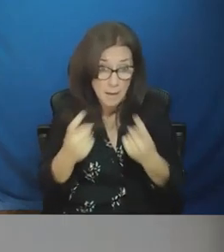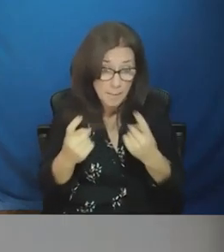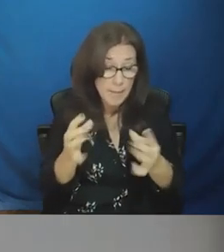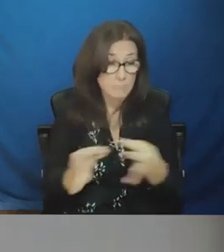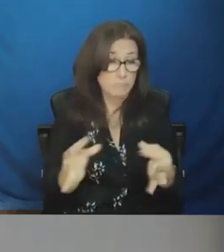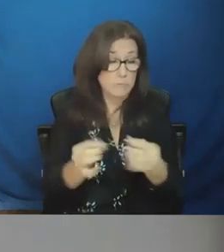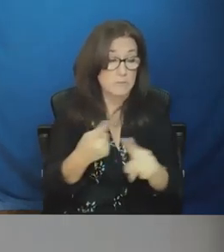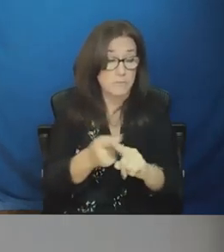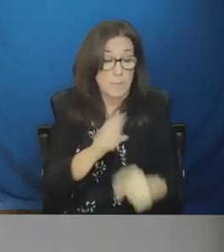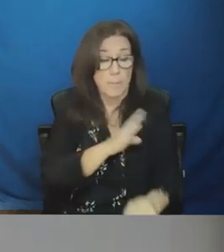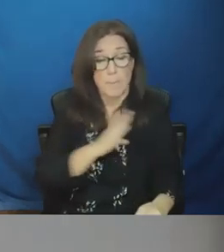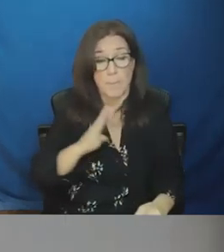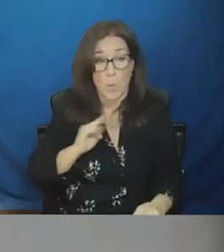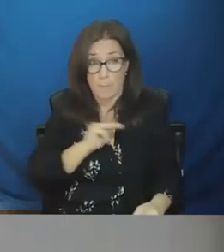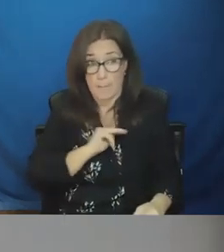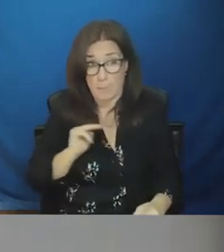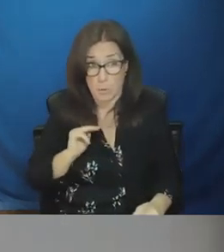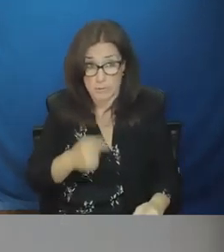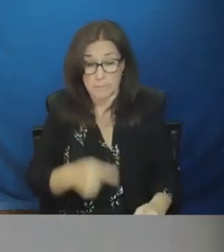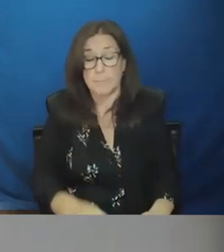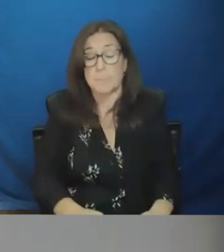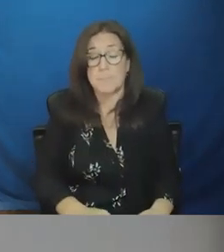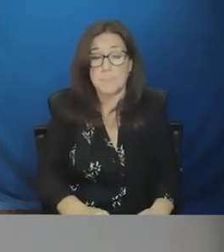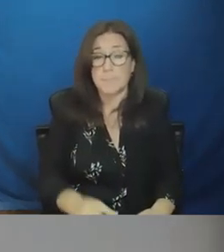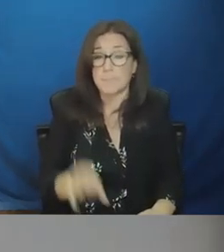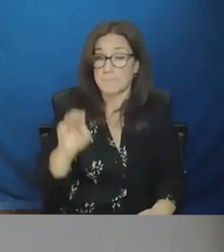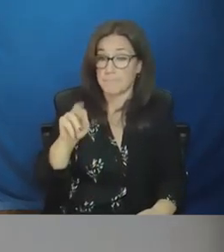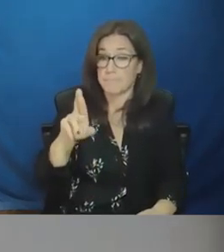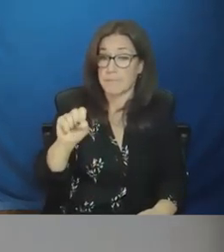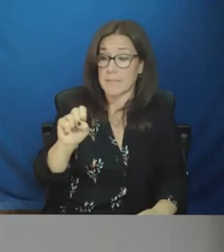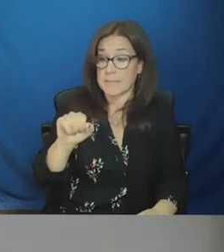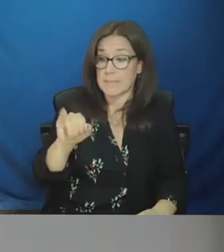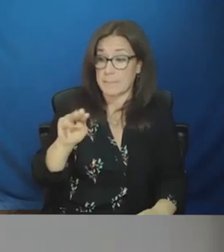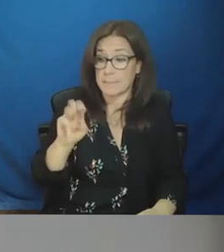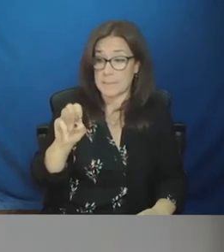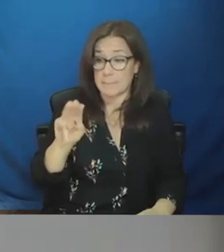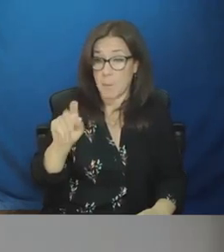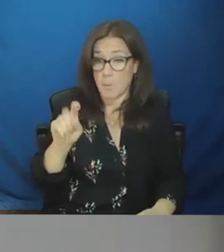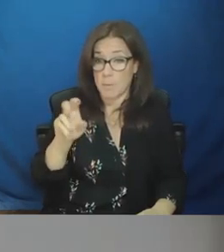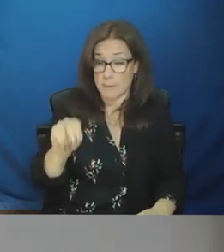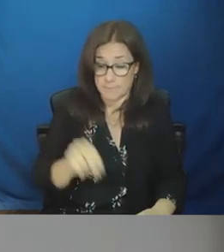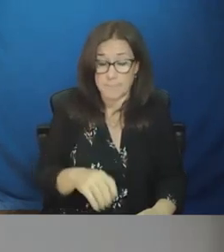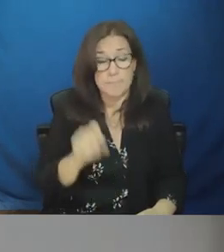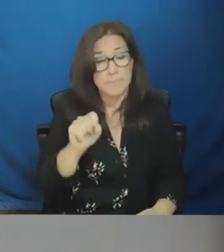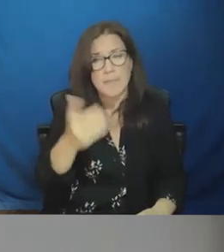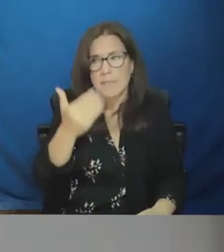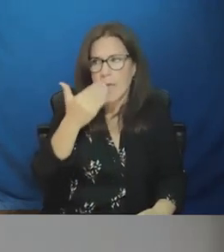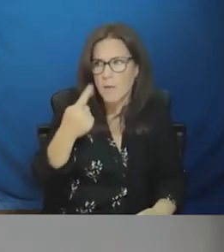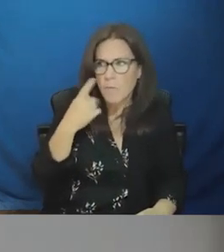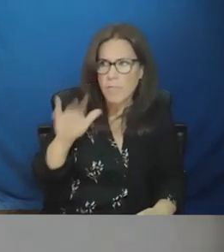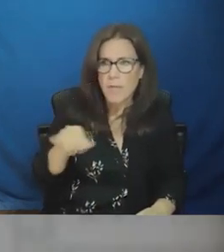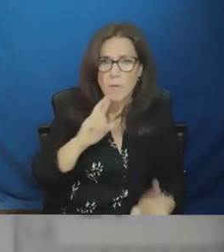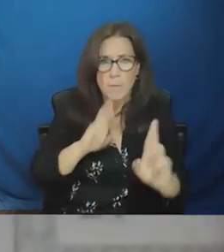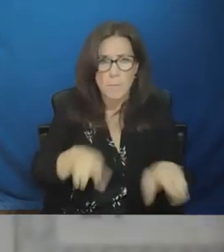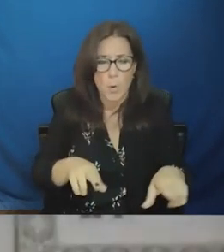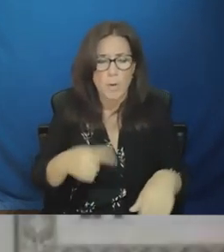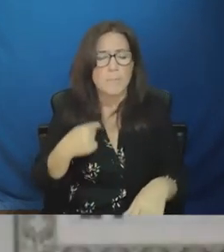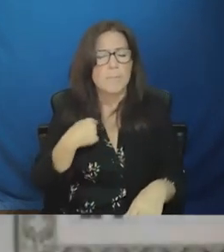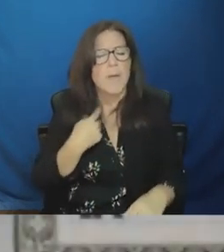entonces ahora hemos tenido comentario público me pregunto si hay algún comentario o pregunta sobre este artículo